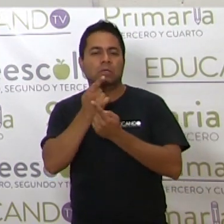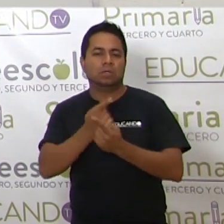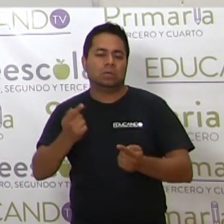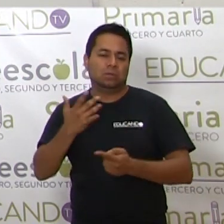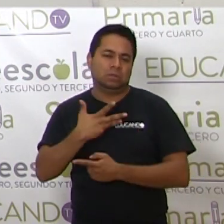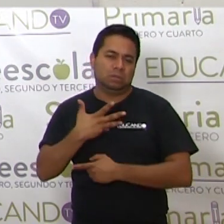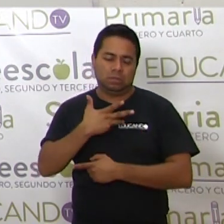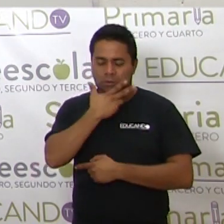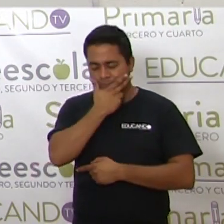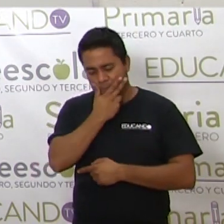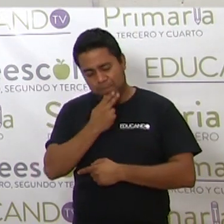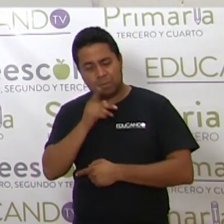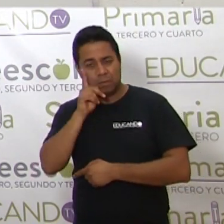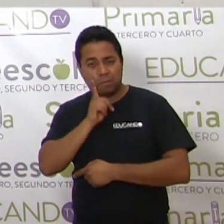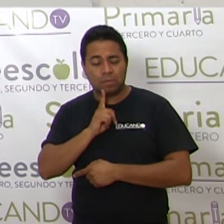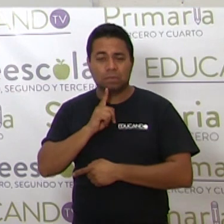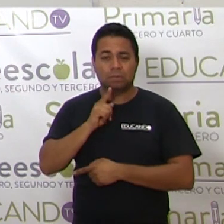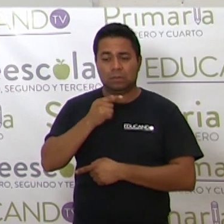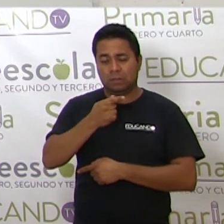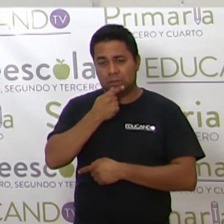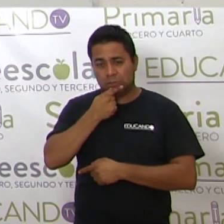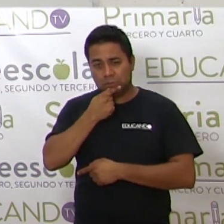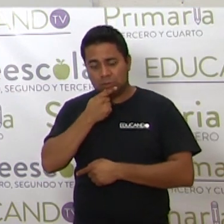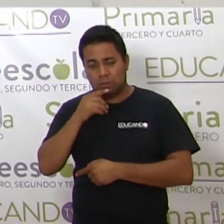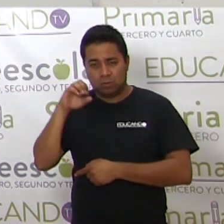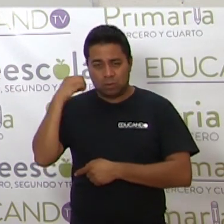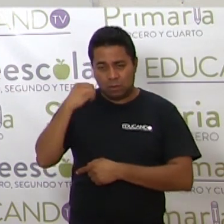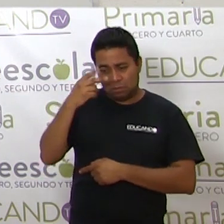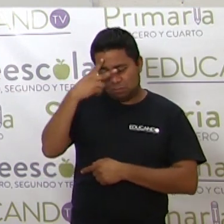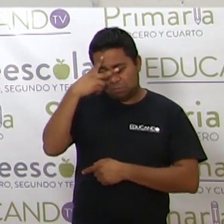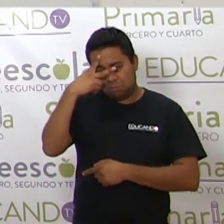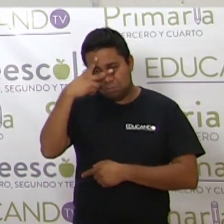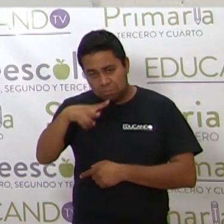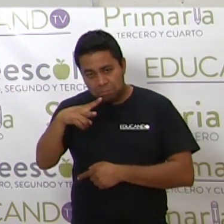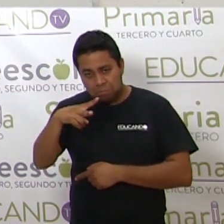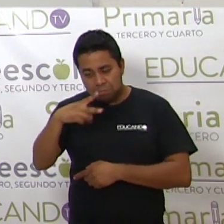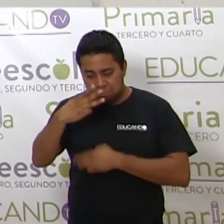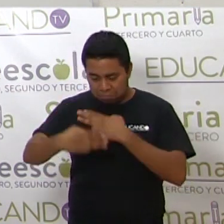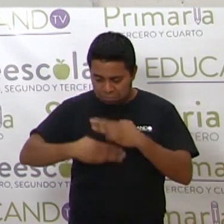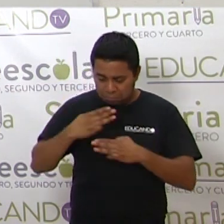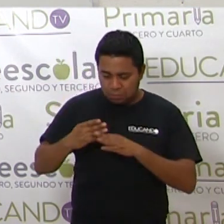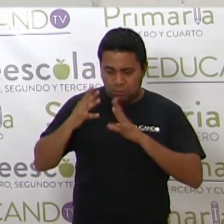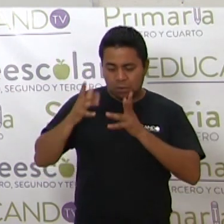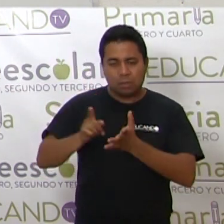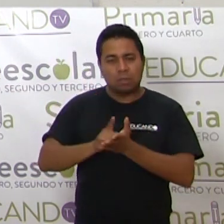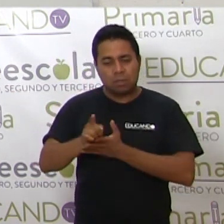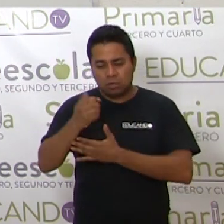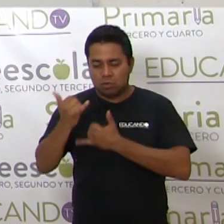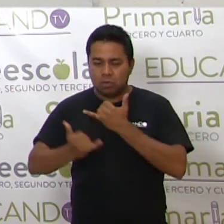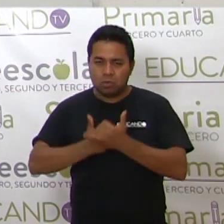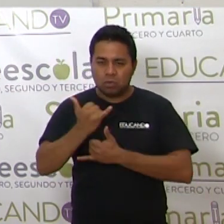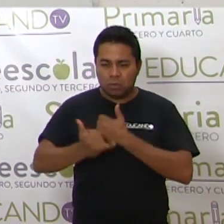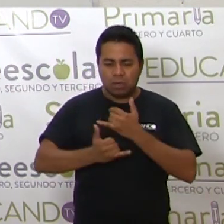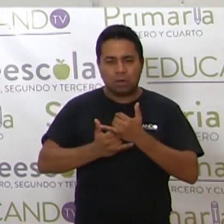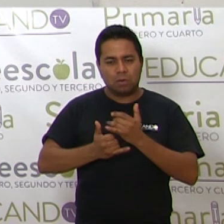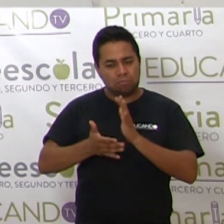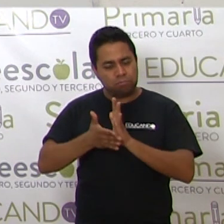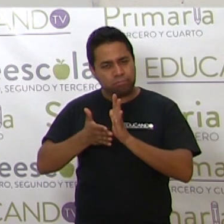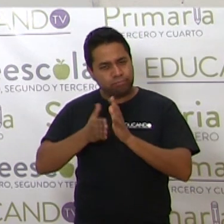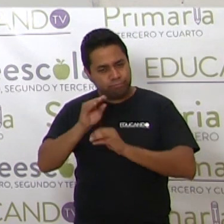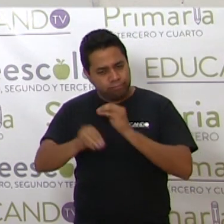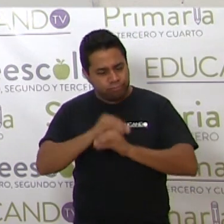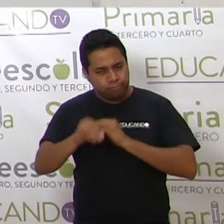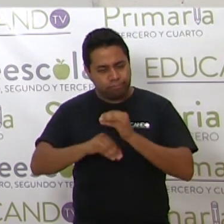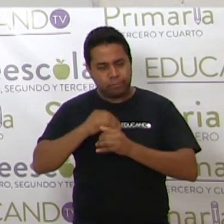y las niñas waj aquellos mexicanos y de todo el mundo el juego construye el juego